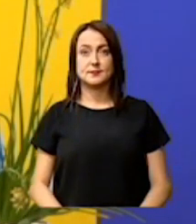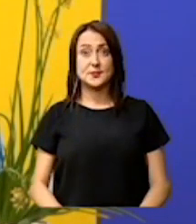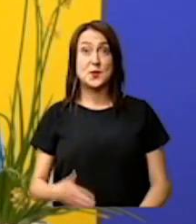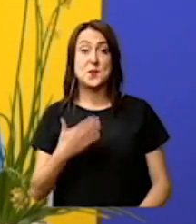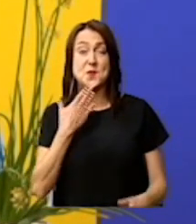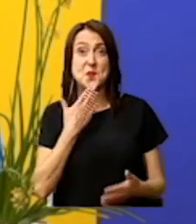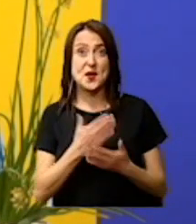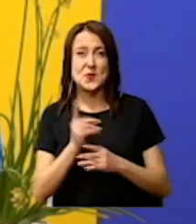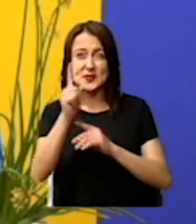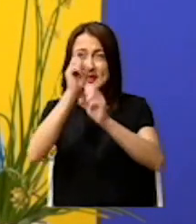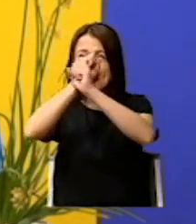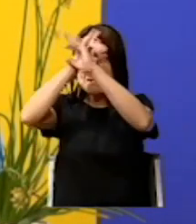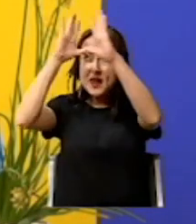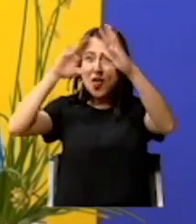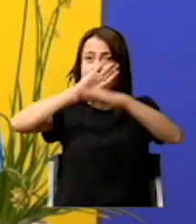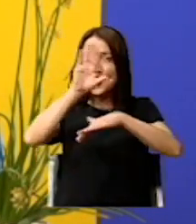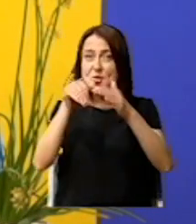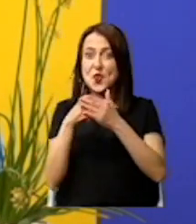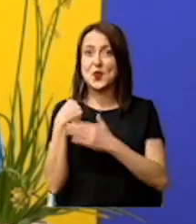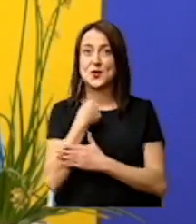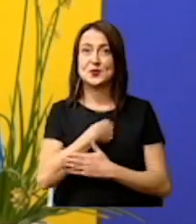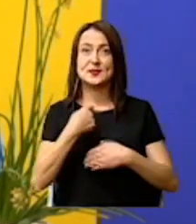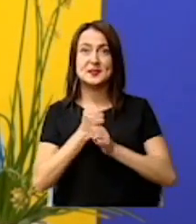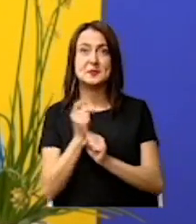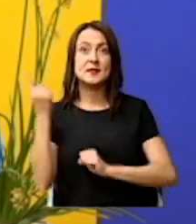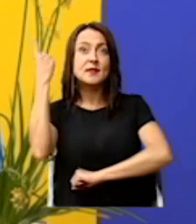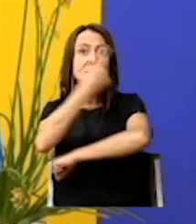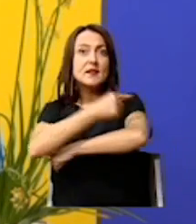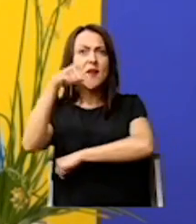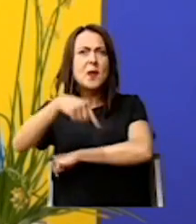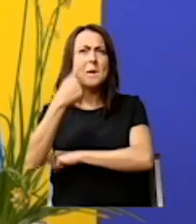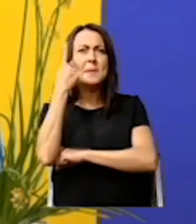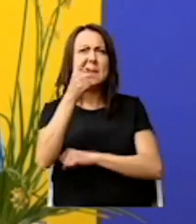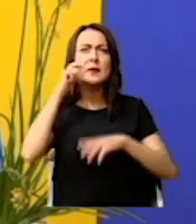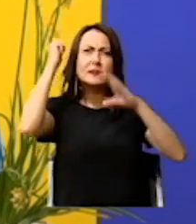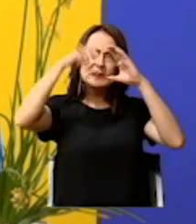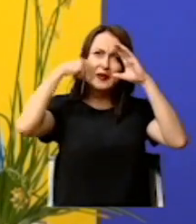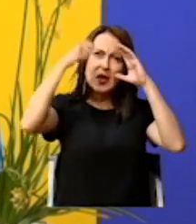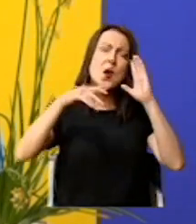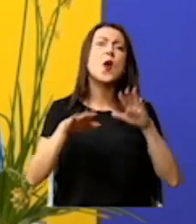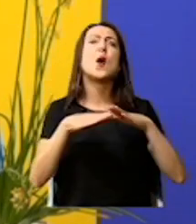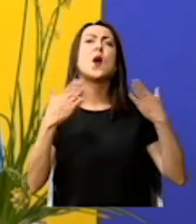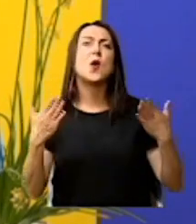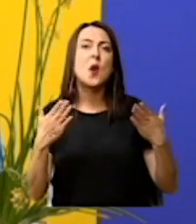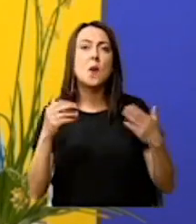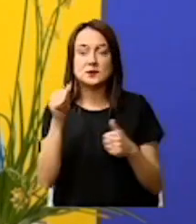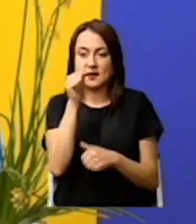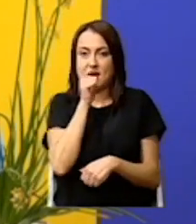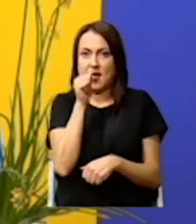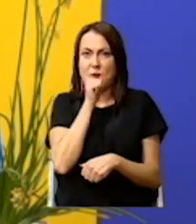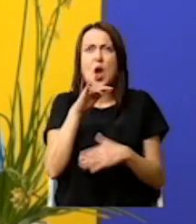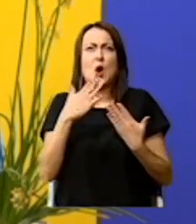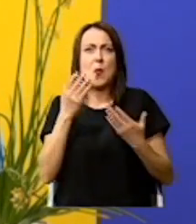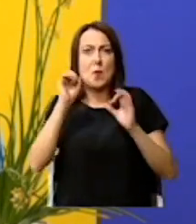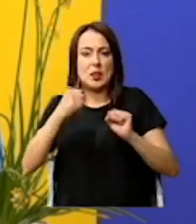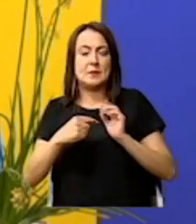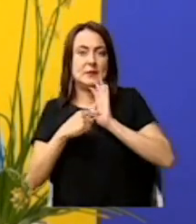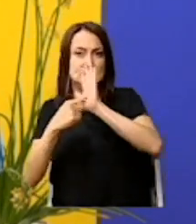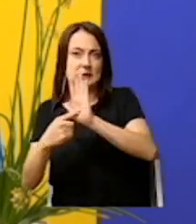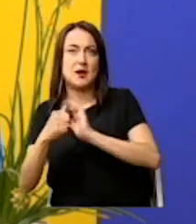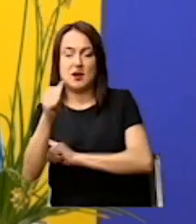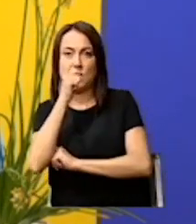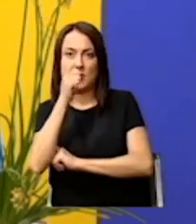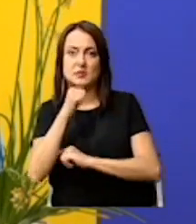Bueno, imagínense todo lo que hemos hecho el día de hoy. Vimos un video de cómo es el agua, cómo se puede presentar el